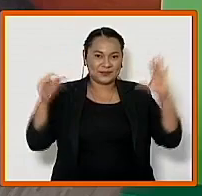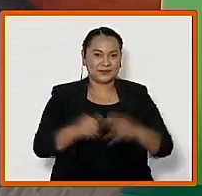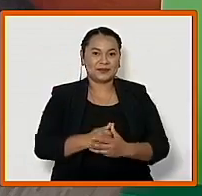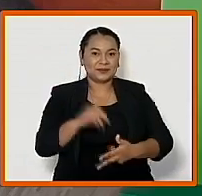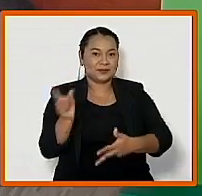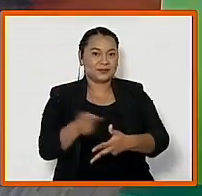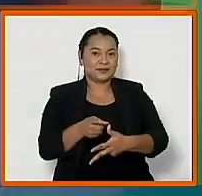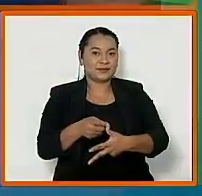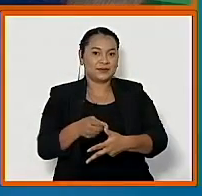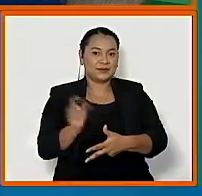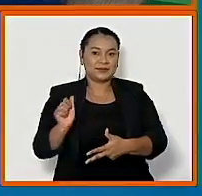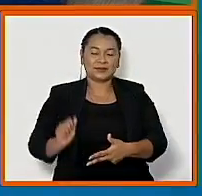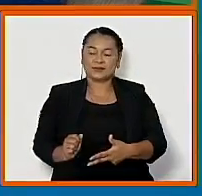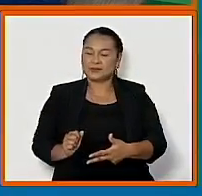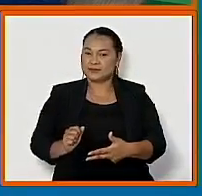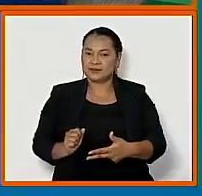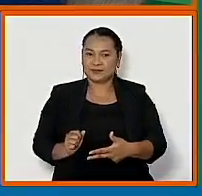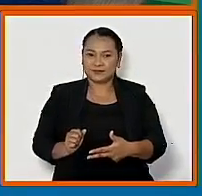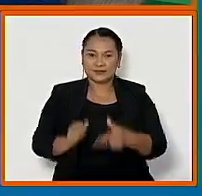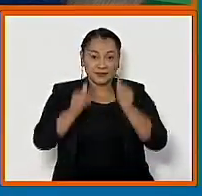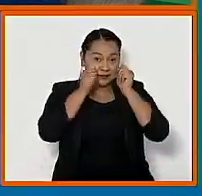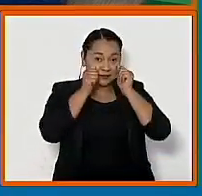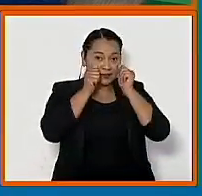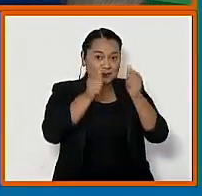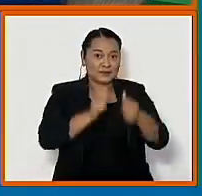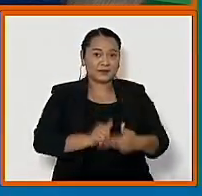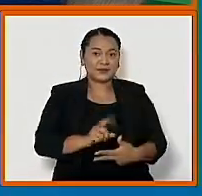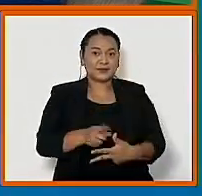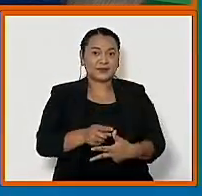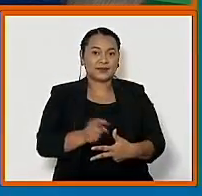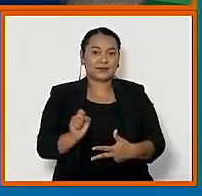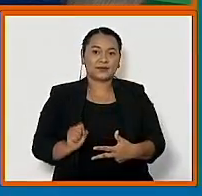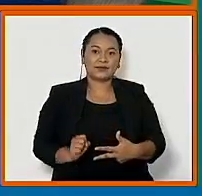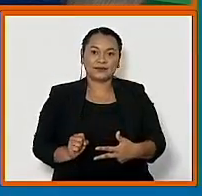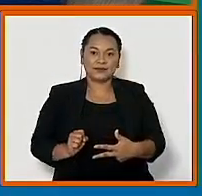número ganador es el atento.